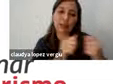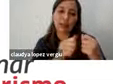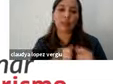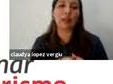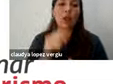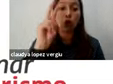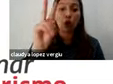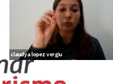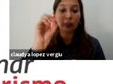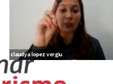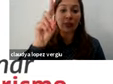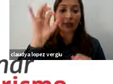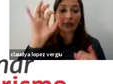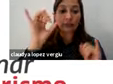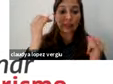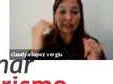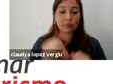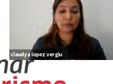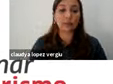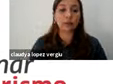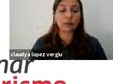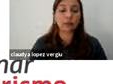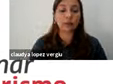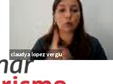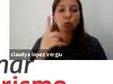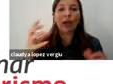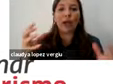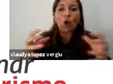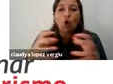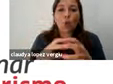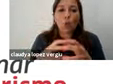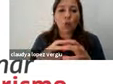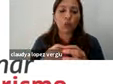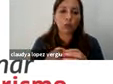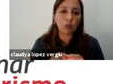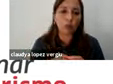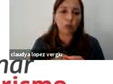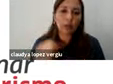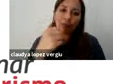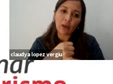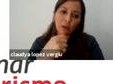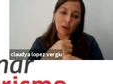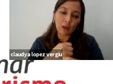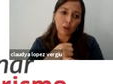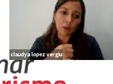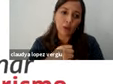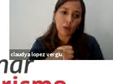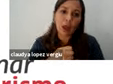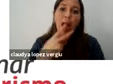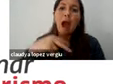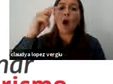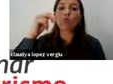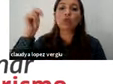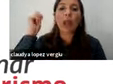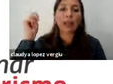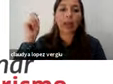2016 tuvimos una participación con la fuente cooperante australiana, que